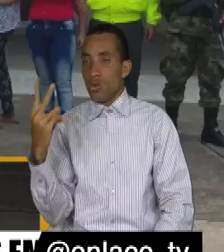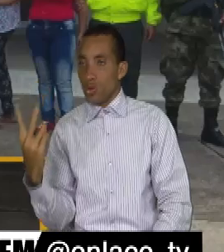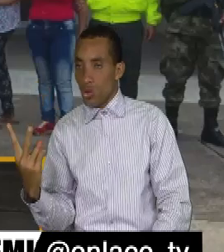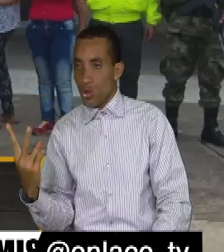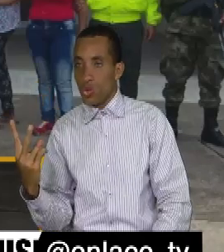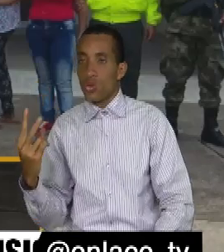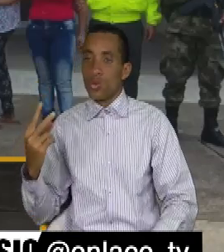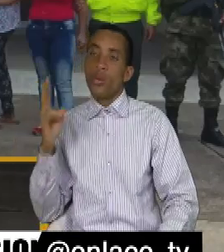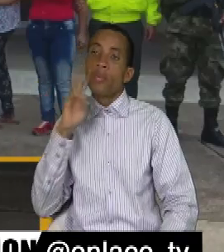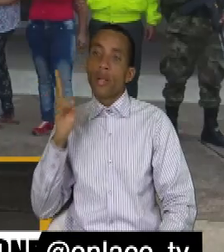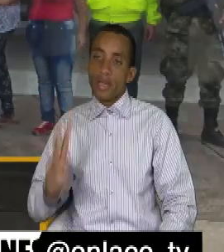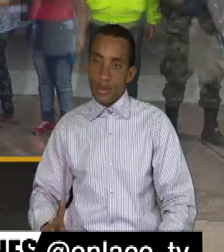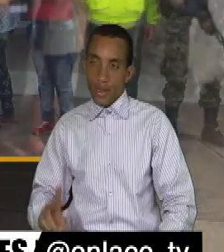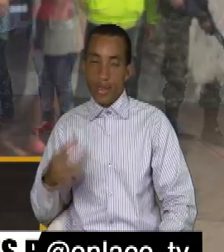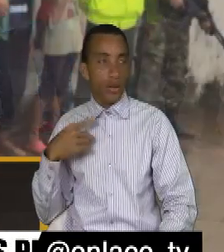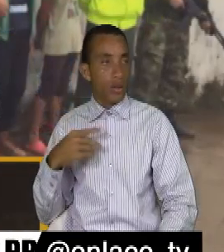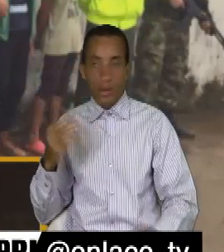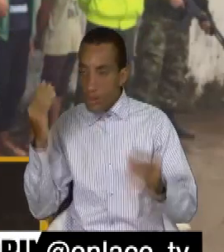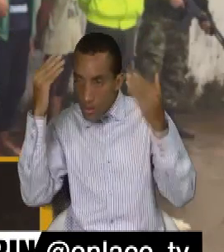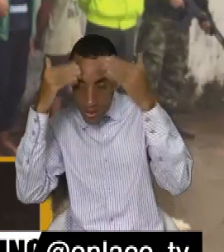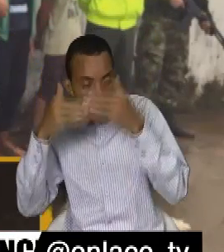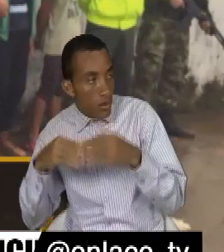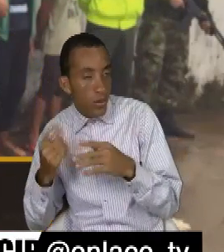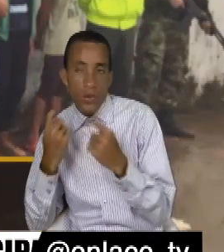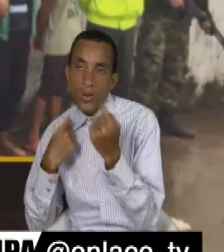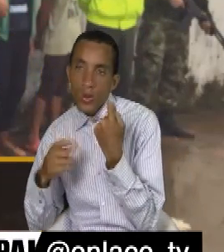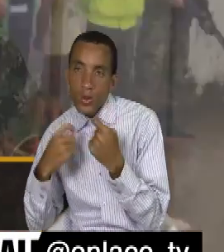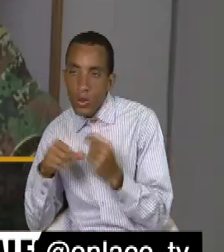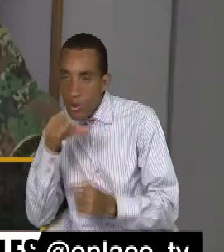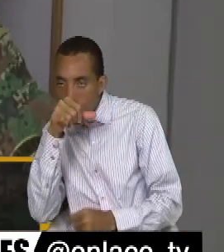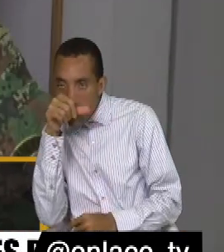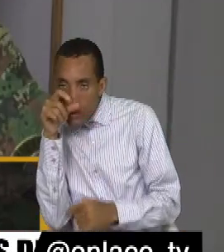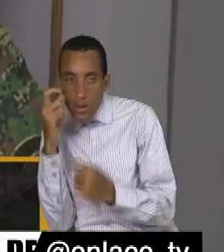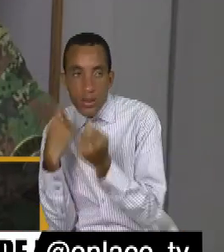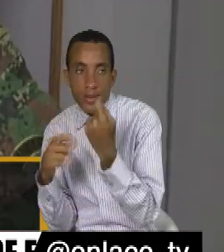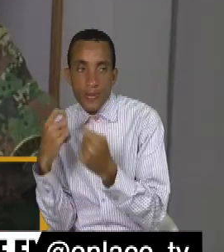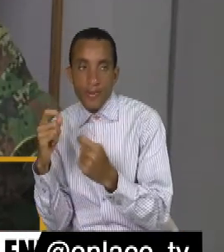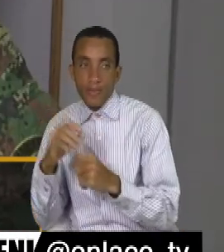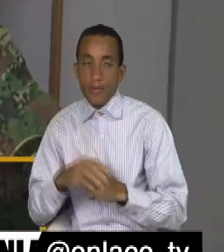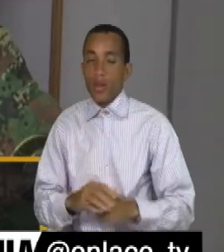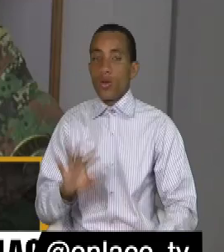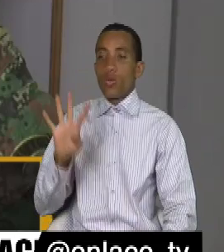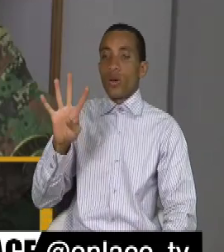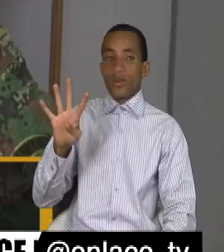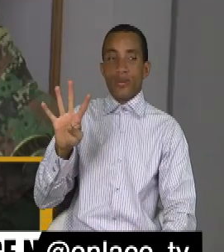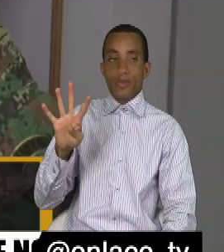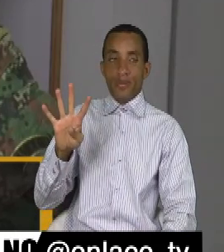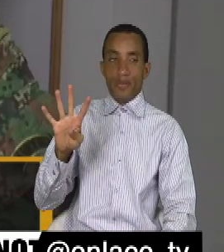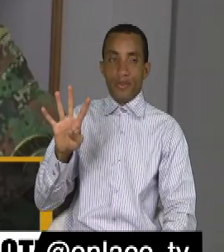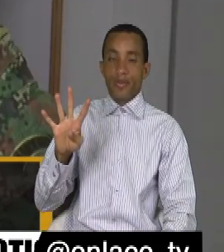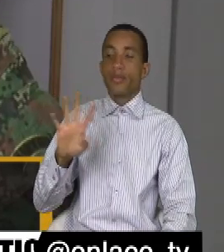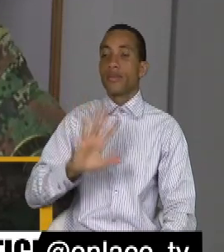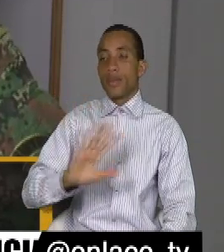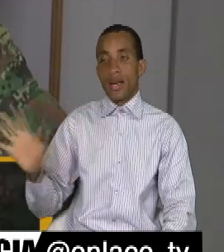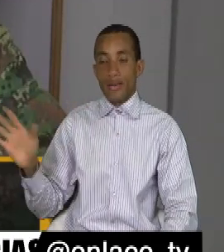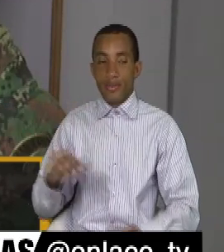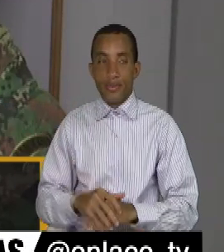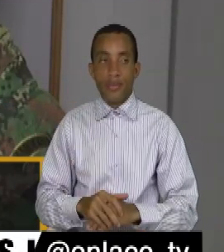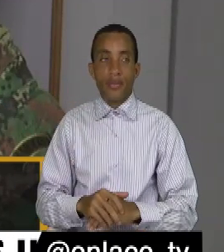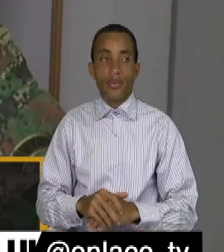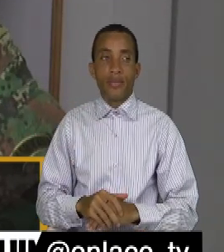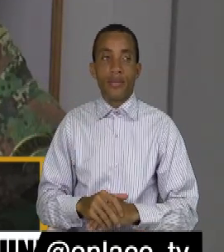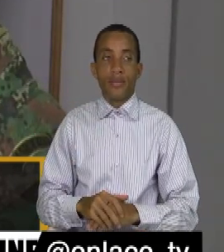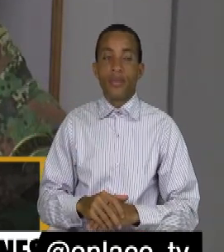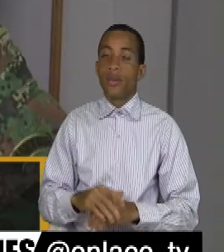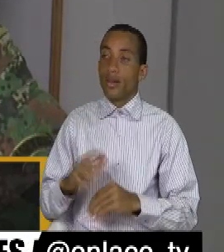de venta de alucinógenos en la población ribereña. Tenemos 4 personas indicadas en el Clan del Golfo, las cuales pues tienen red y